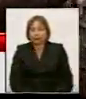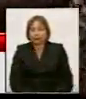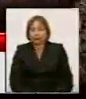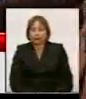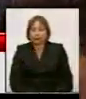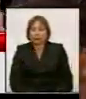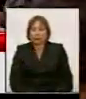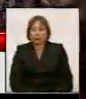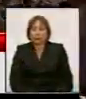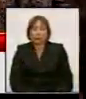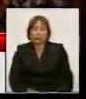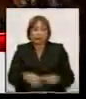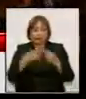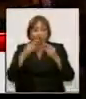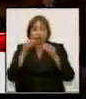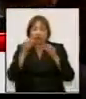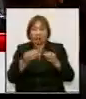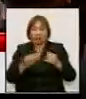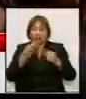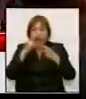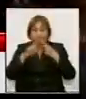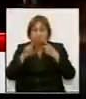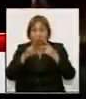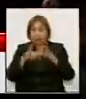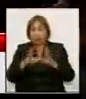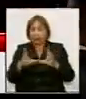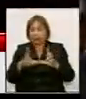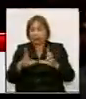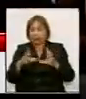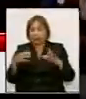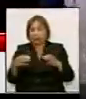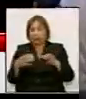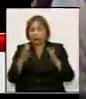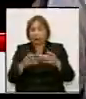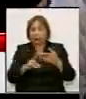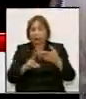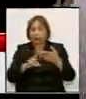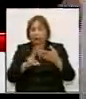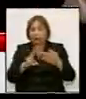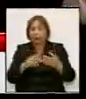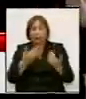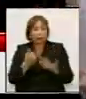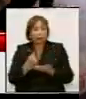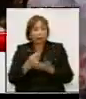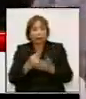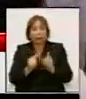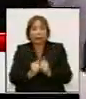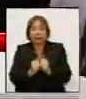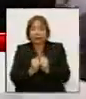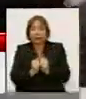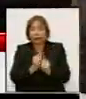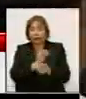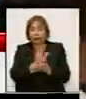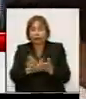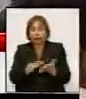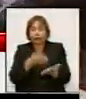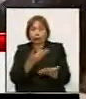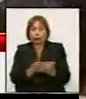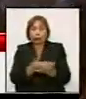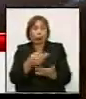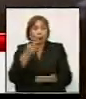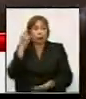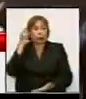Es una transmisión en vivo y en directo de Congreso Televisión. Es acompañado por todos los